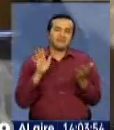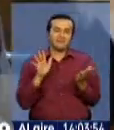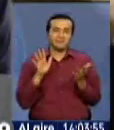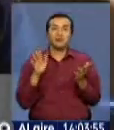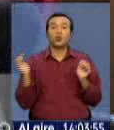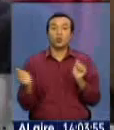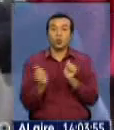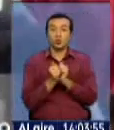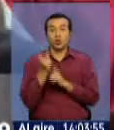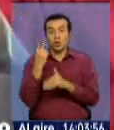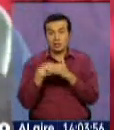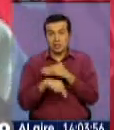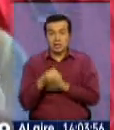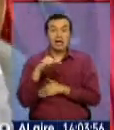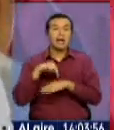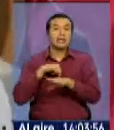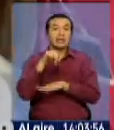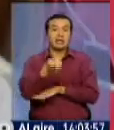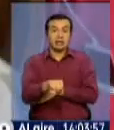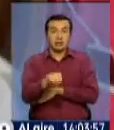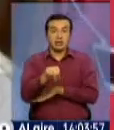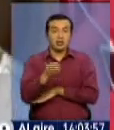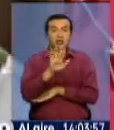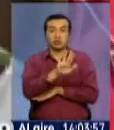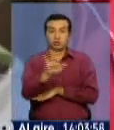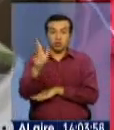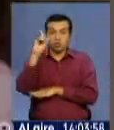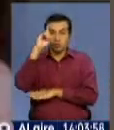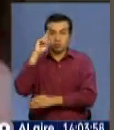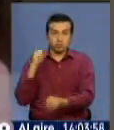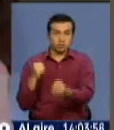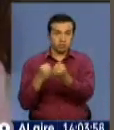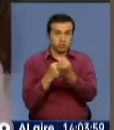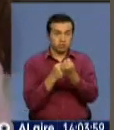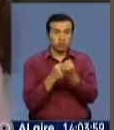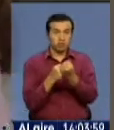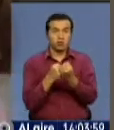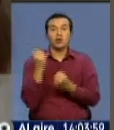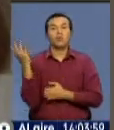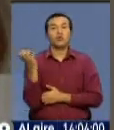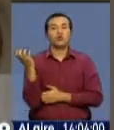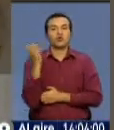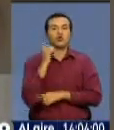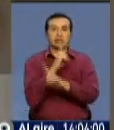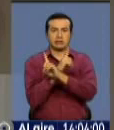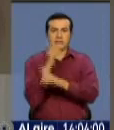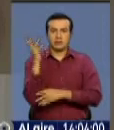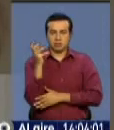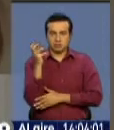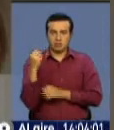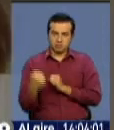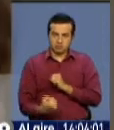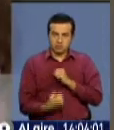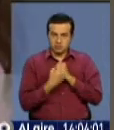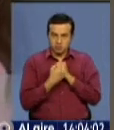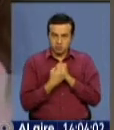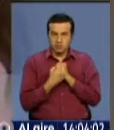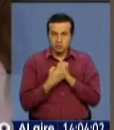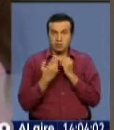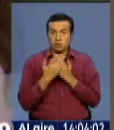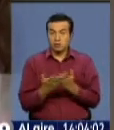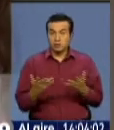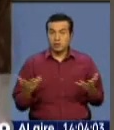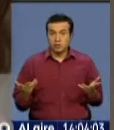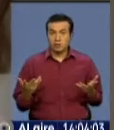ella viven una hija y una nieta. Tienen asistencia del Estado. Recibe el Joaquín Gallegos Lara, el bono. Con